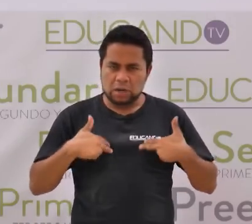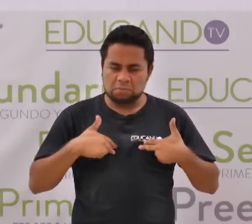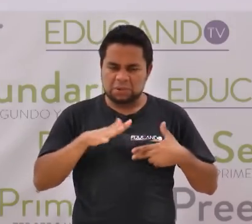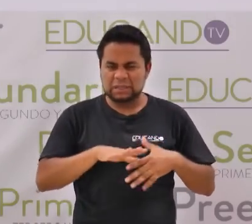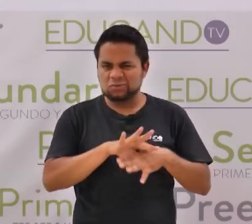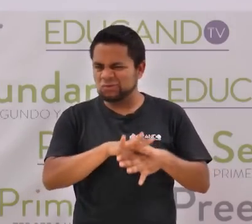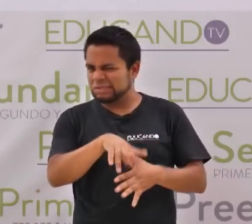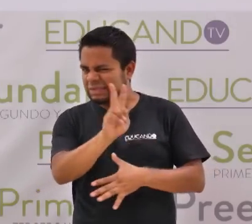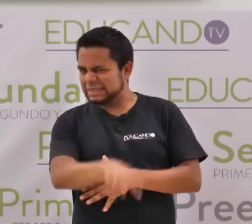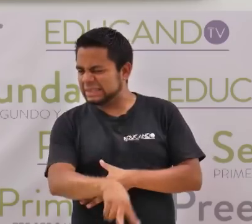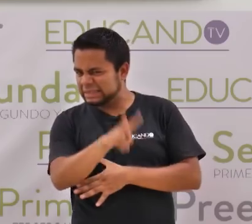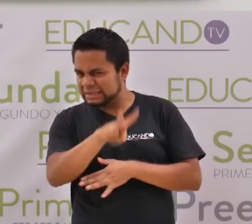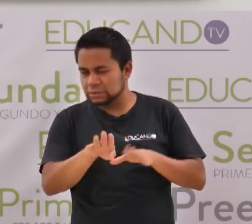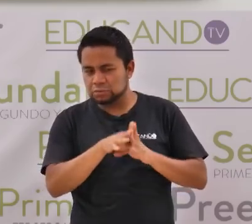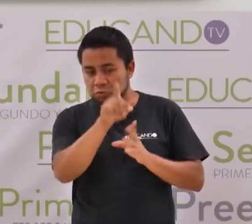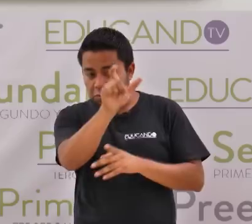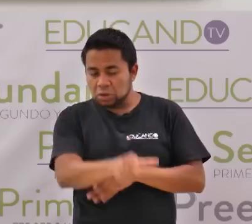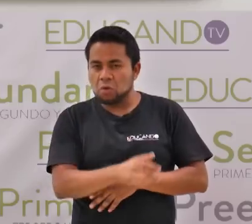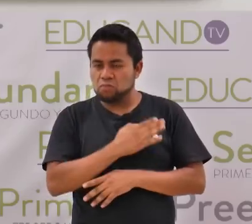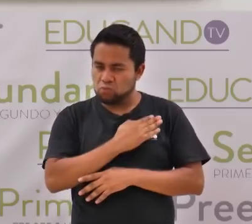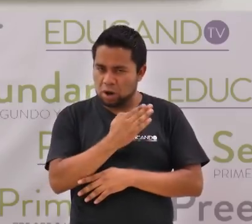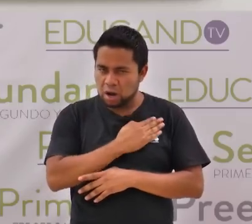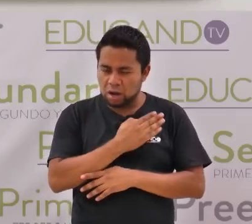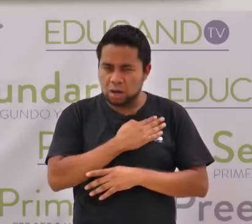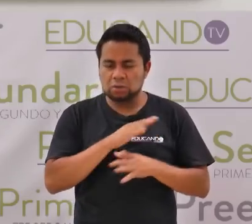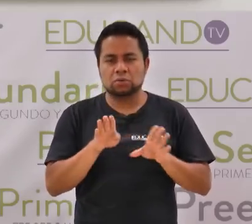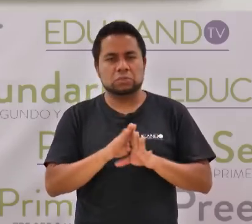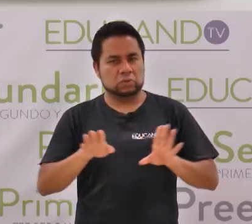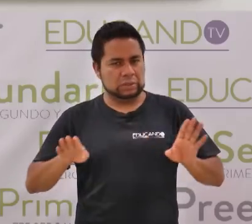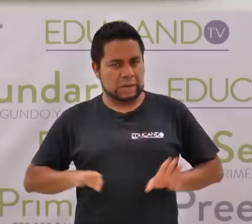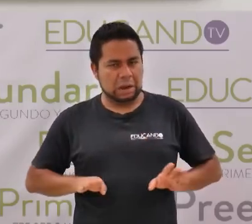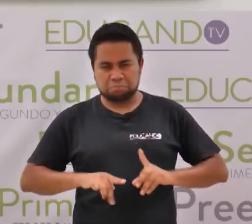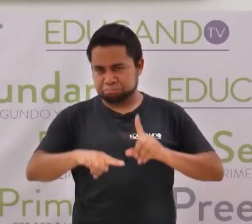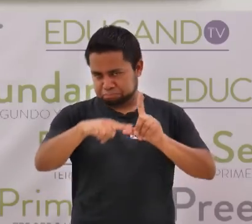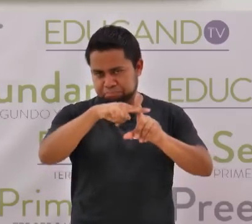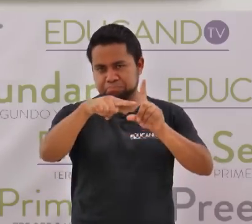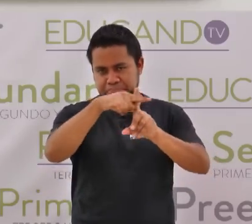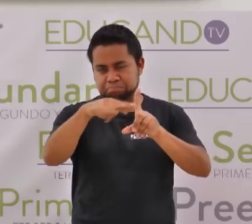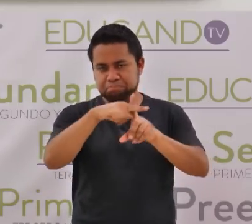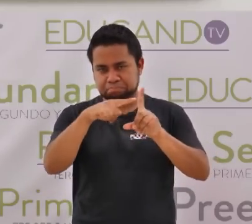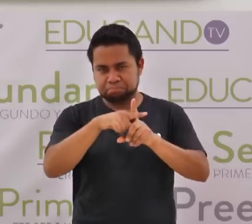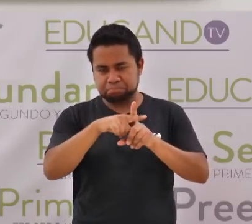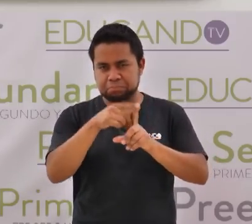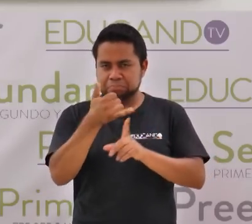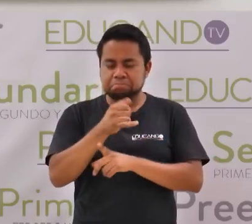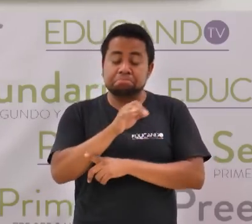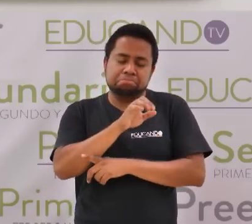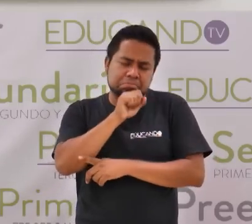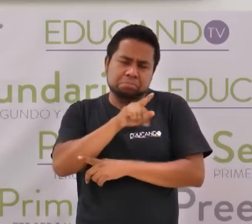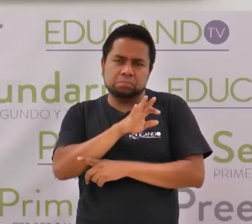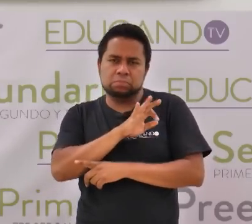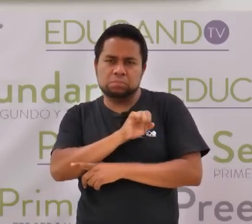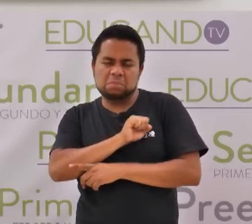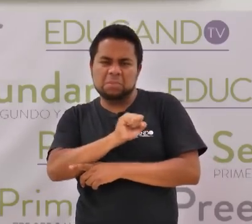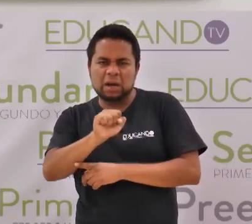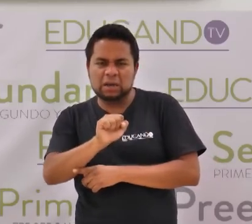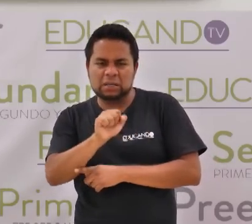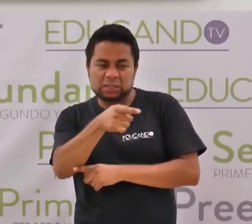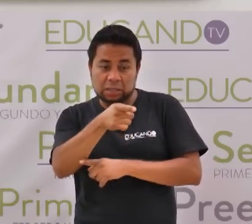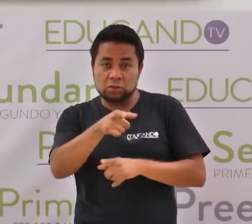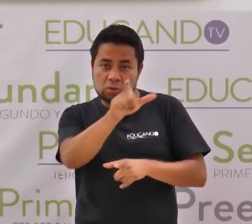muy reales, que sean buenos, que tengan características buenas y malas, que